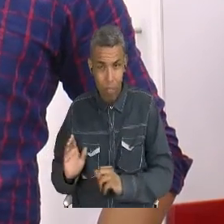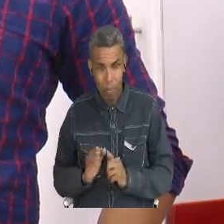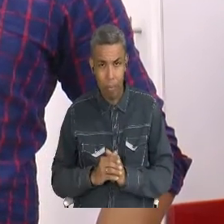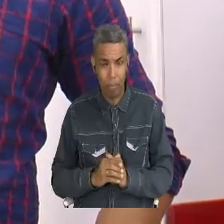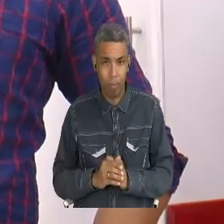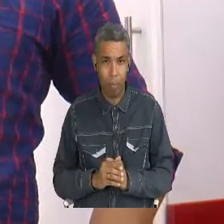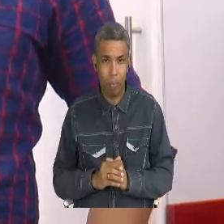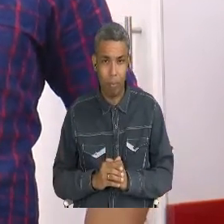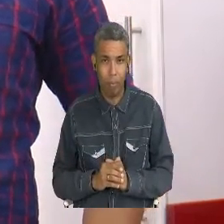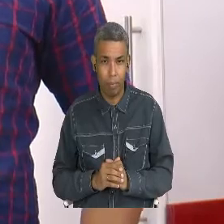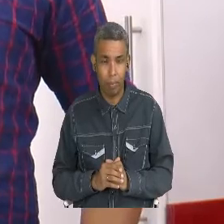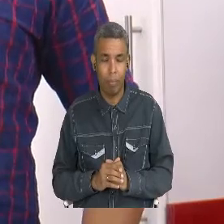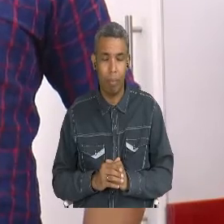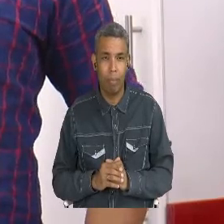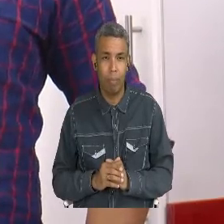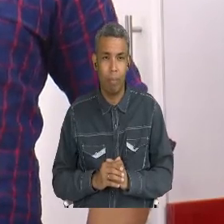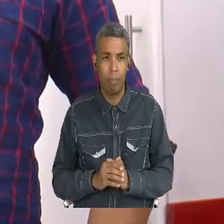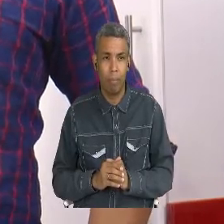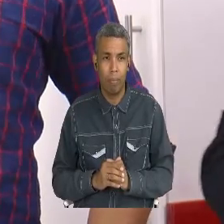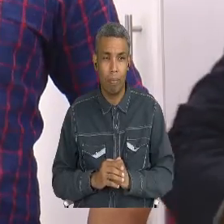con ese tipo esa de gamas, sí, okay, esa variedad.